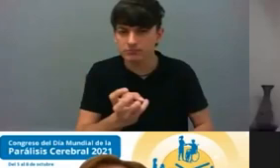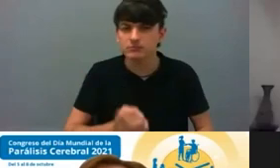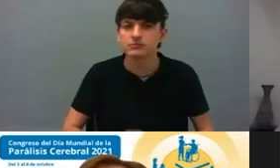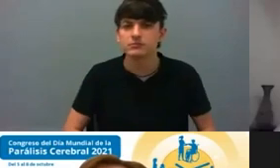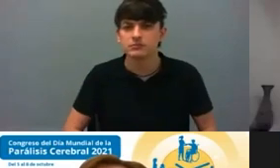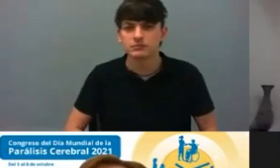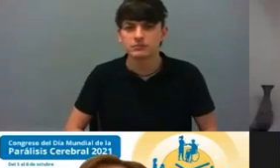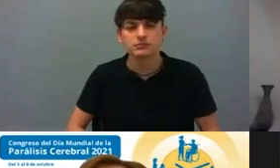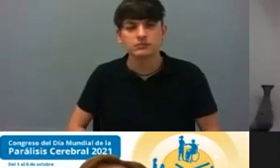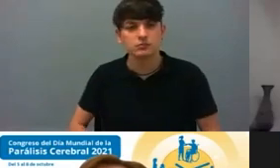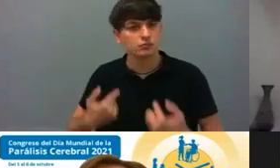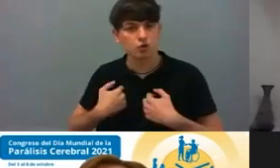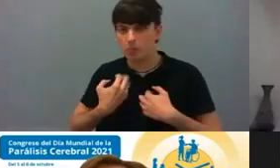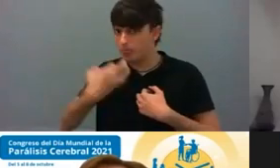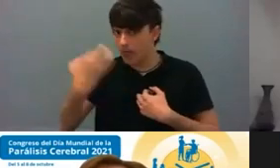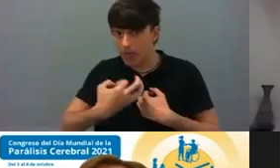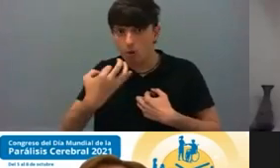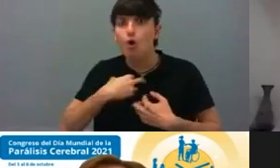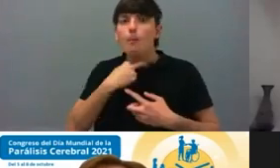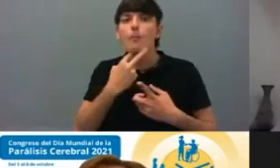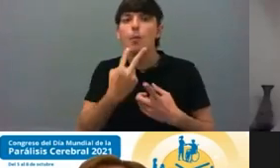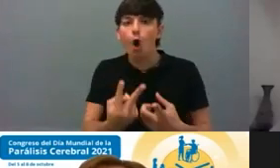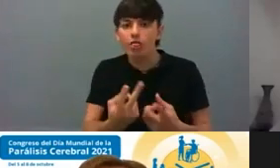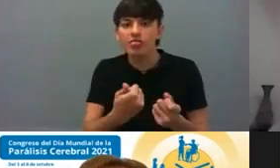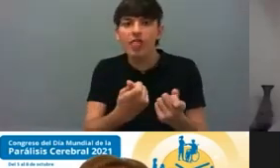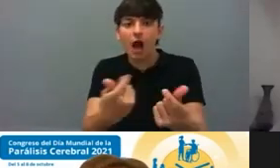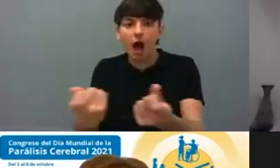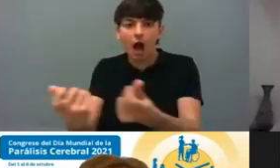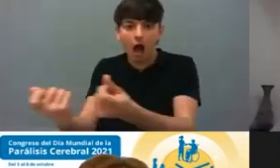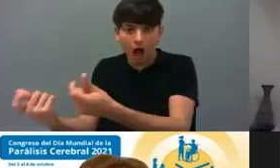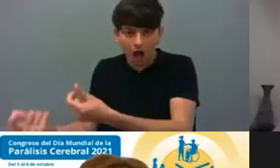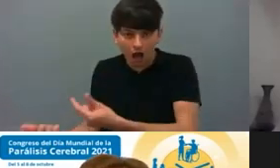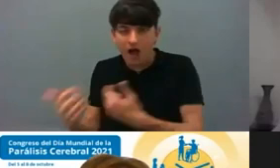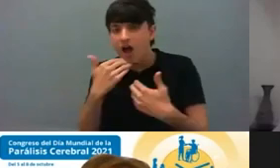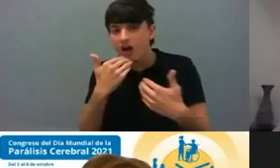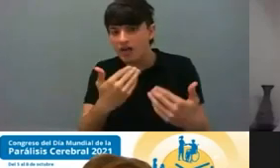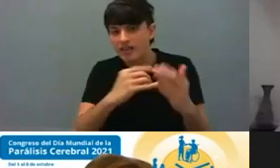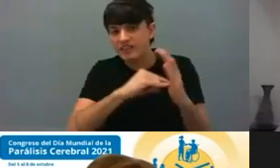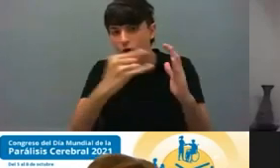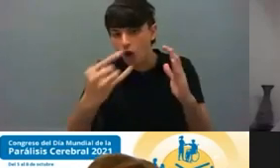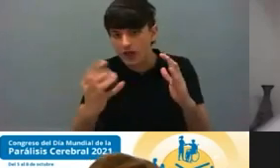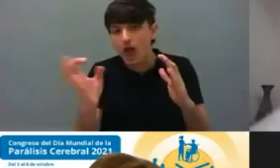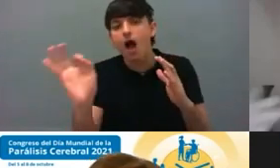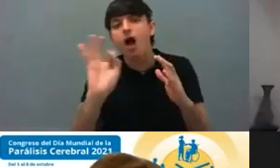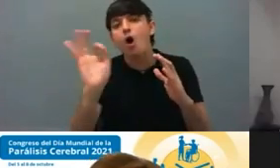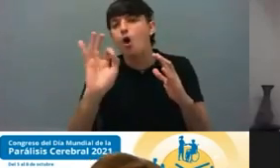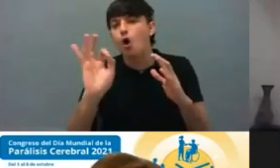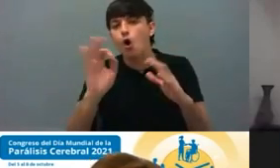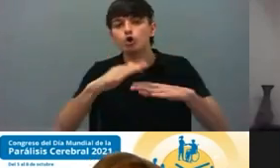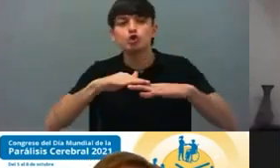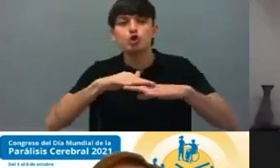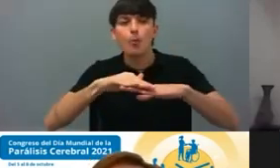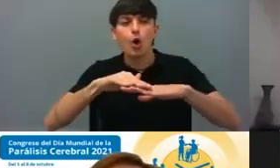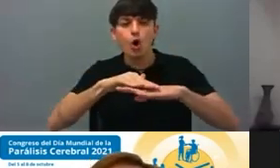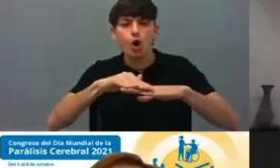nuestra obligación será daros la voz a través de esas tecnologías o de esos soportes a